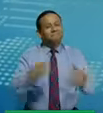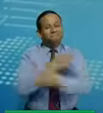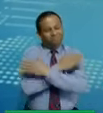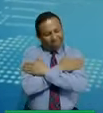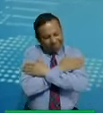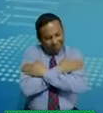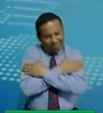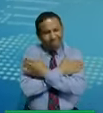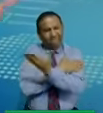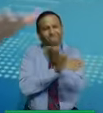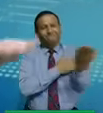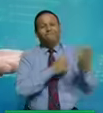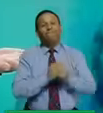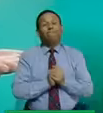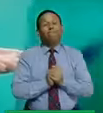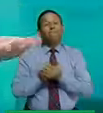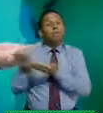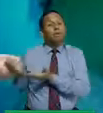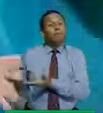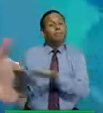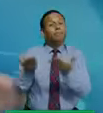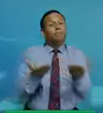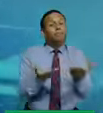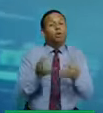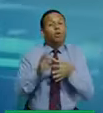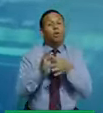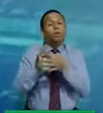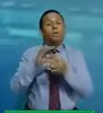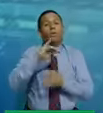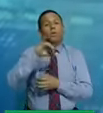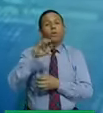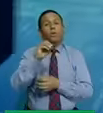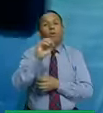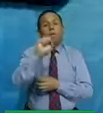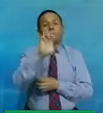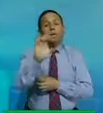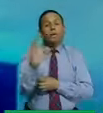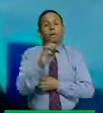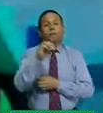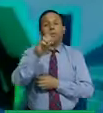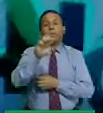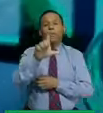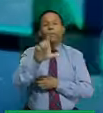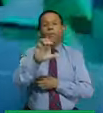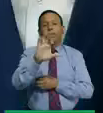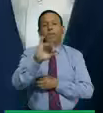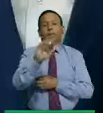abrazo para todos ustedes. Le damos la bienvenida a José Alberto Molestina. Mi querido José, buenas noches.